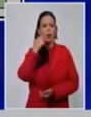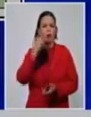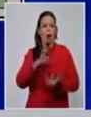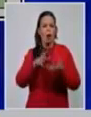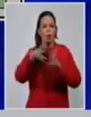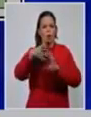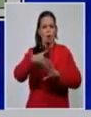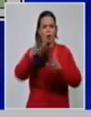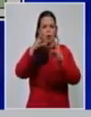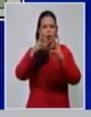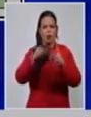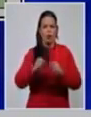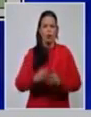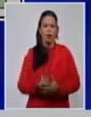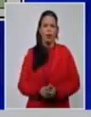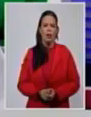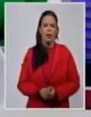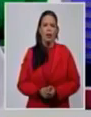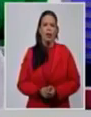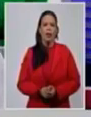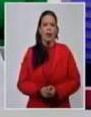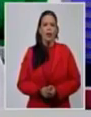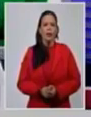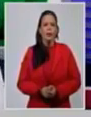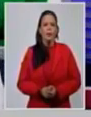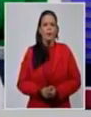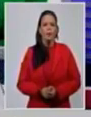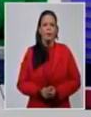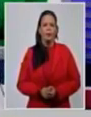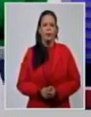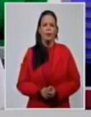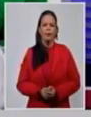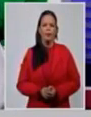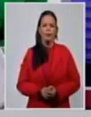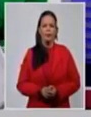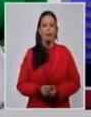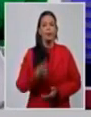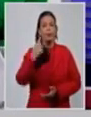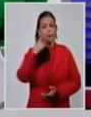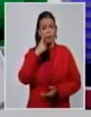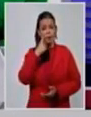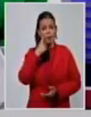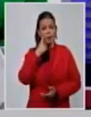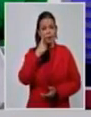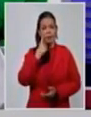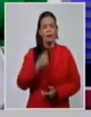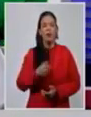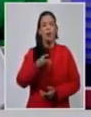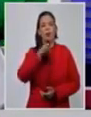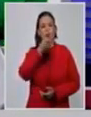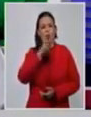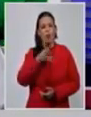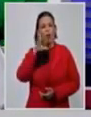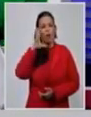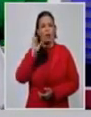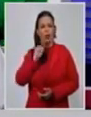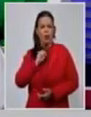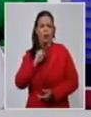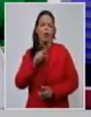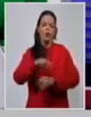en este territorio. Como ve Gisela, como ve las personas que escuchan la información,